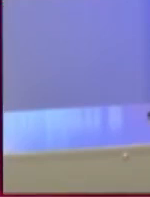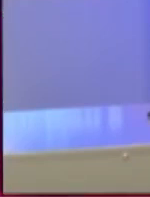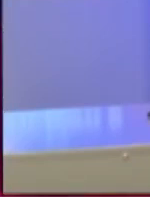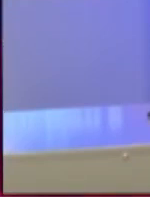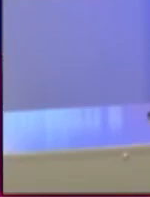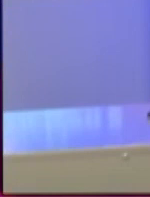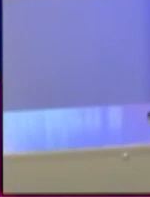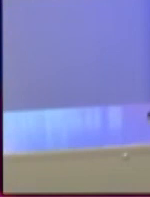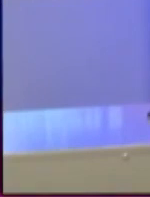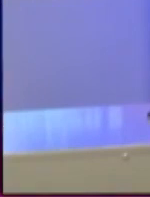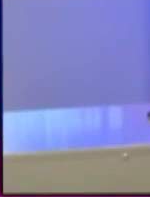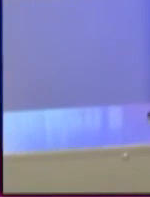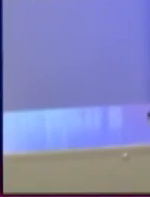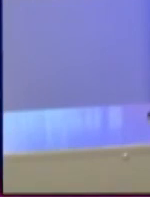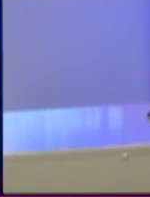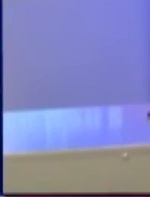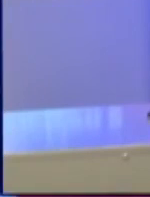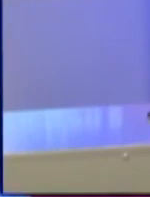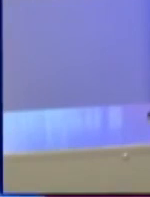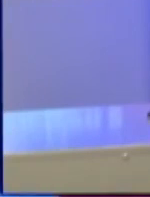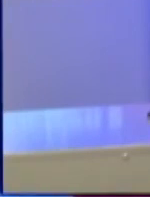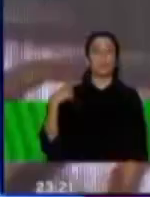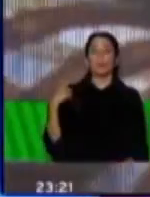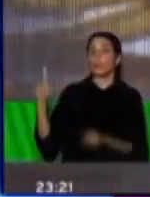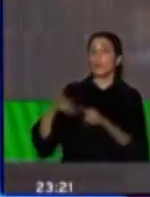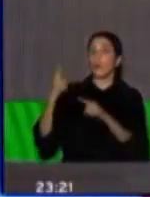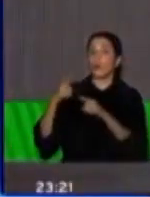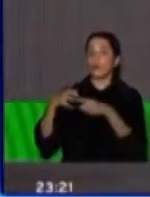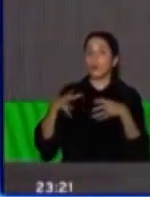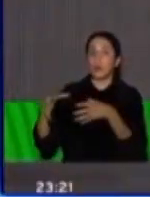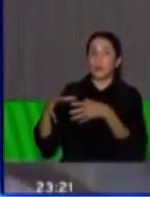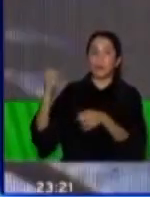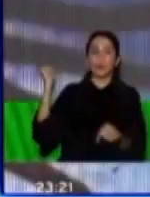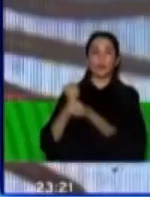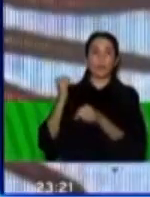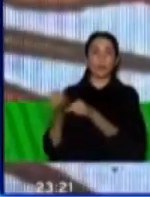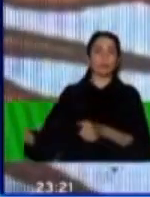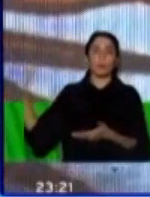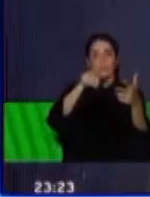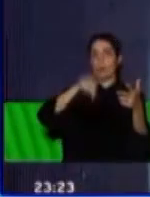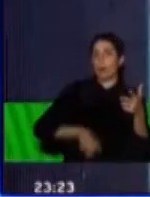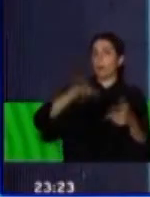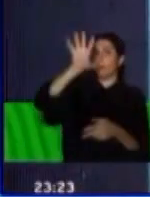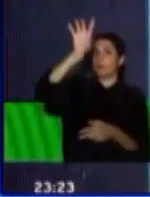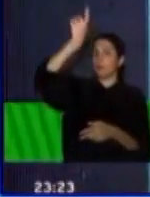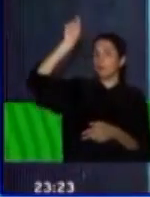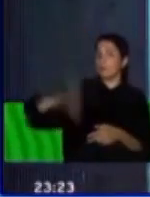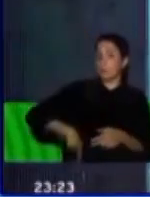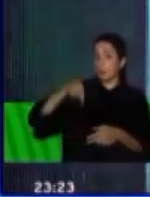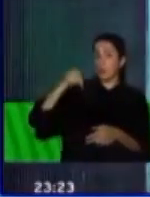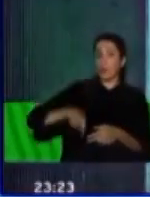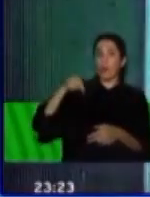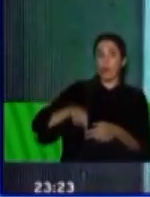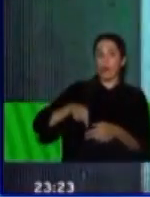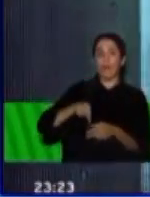madurez como ciudadanos, como votantes? Es una excelente noticia. Es una excelente noticia, o sea, que